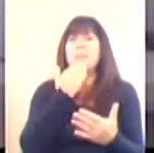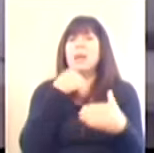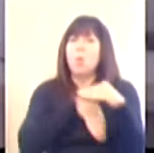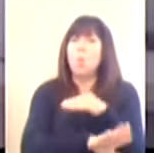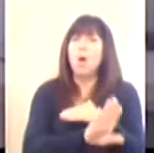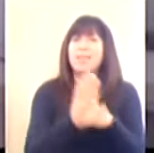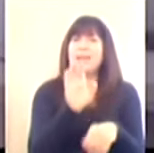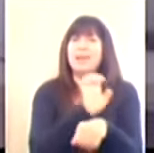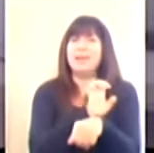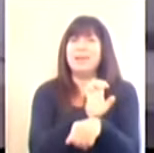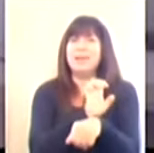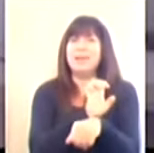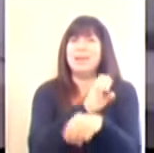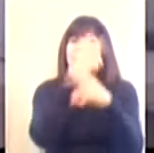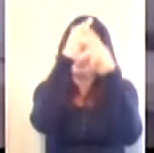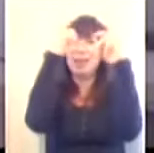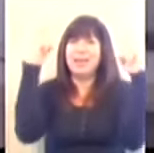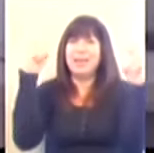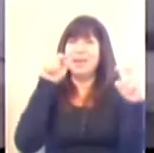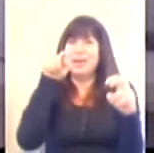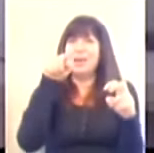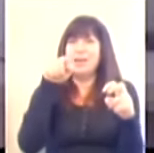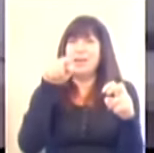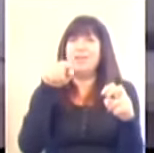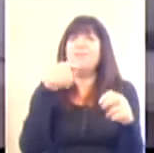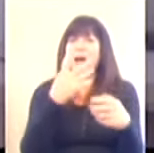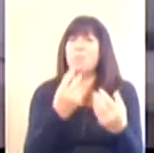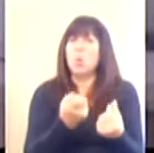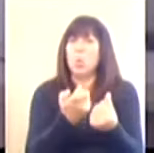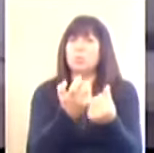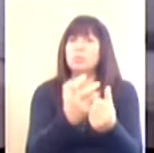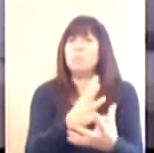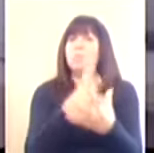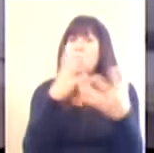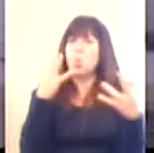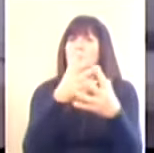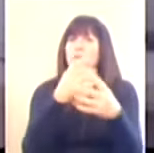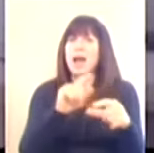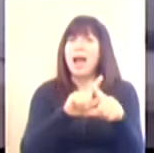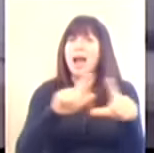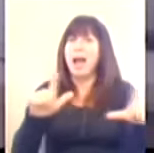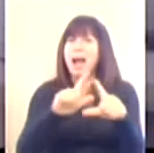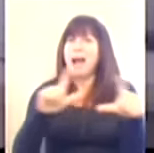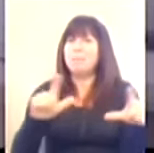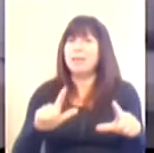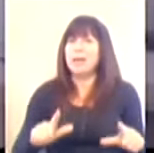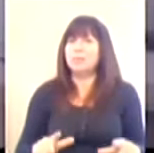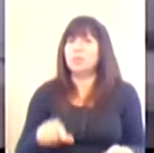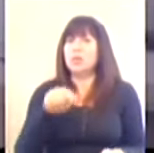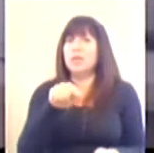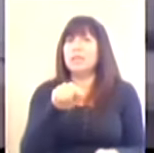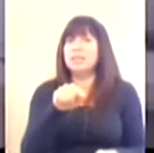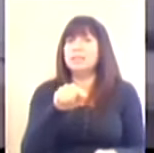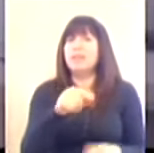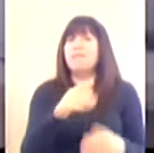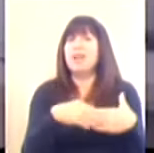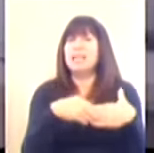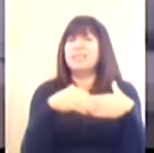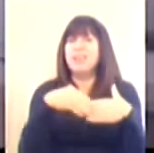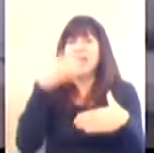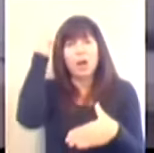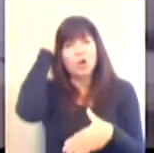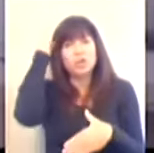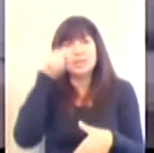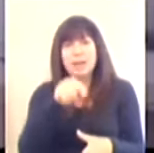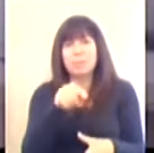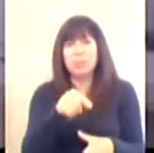va a permitir una sinfín de aplicaciones, son señales de un concepto que se llama de flexibilidad. Y otra